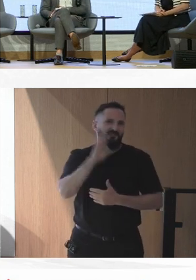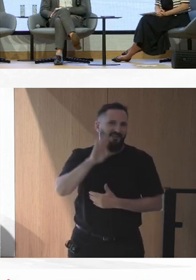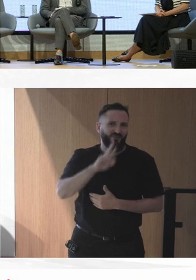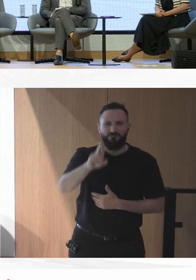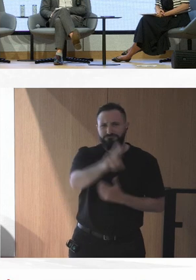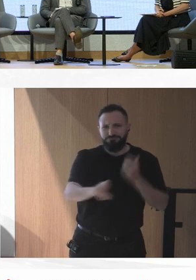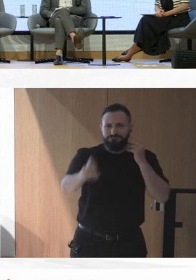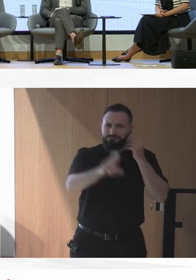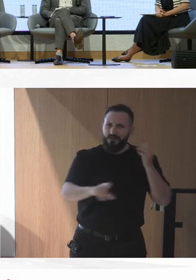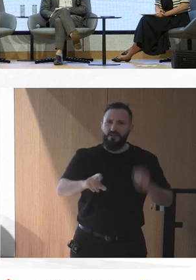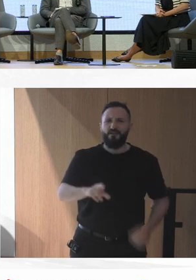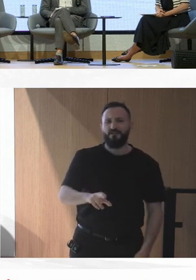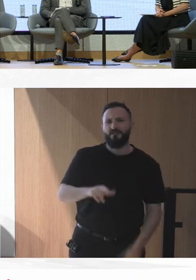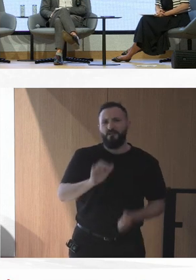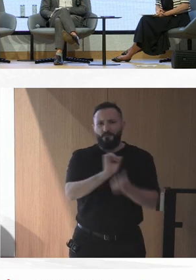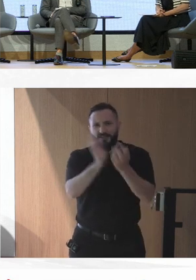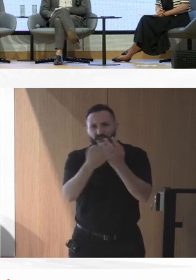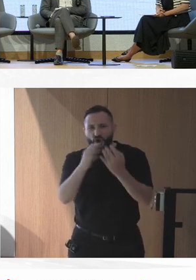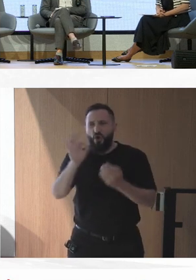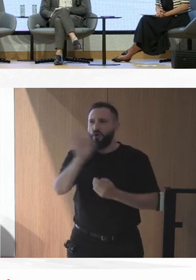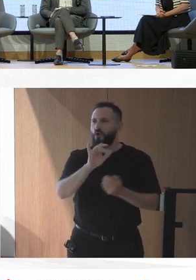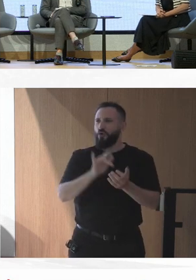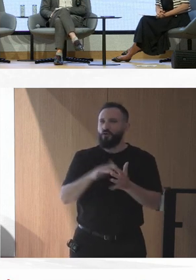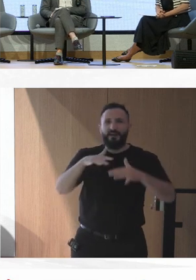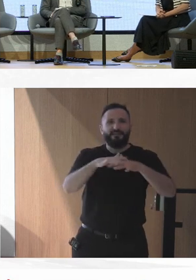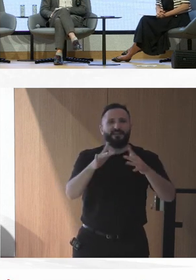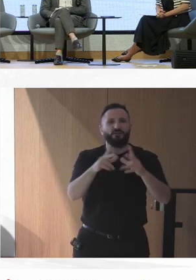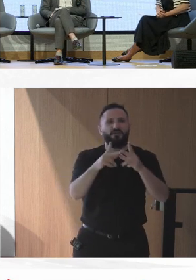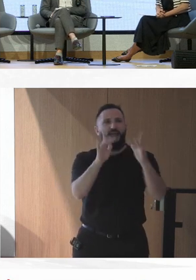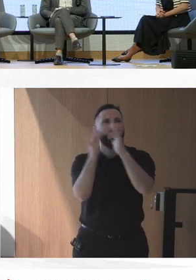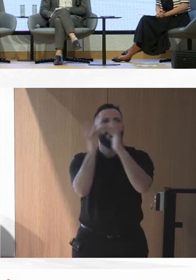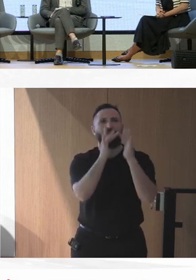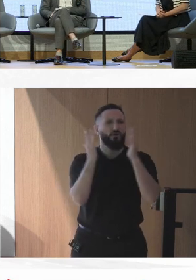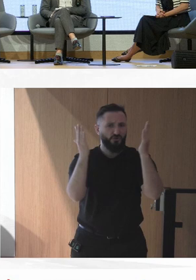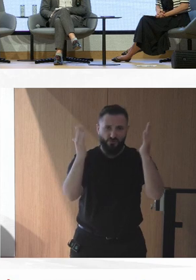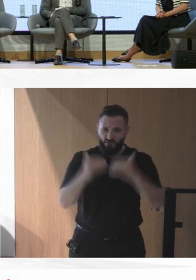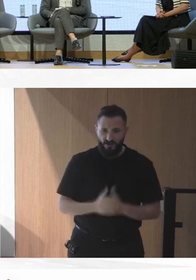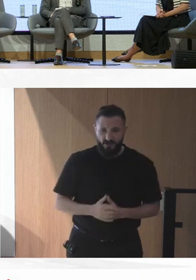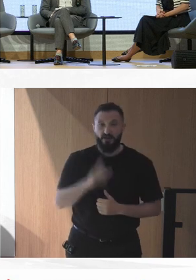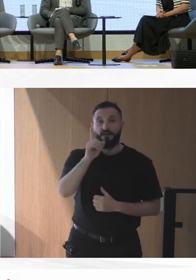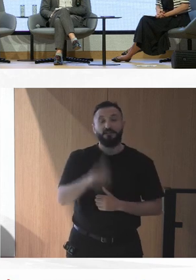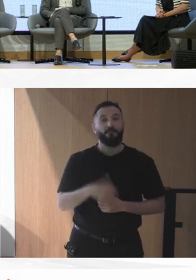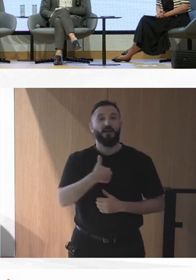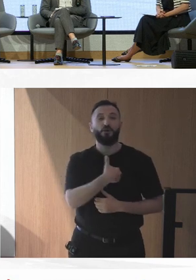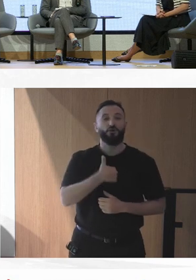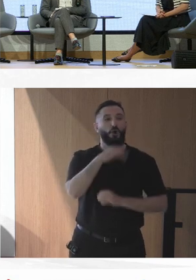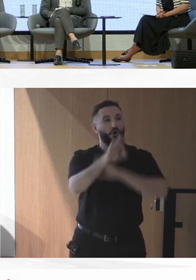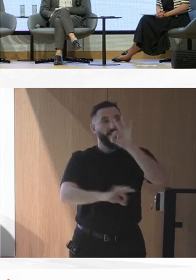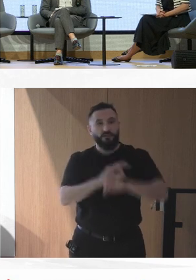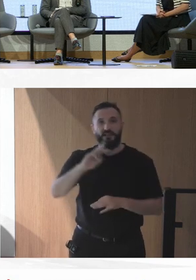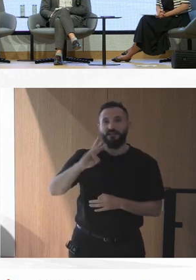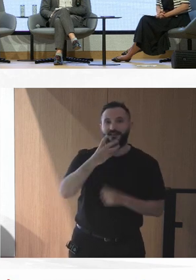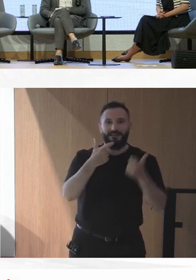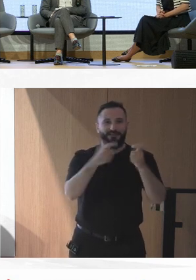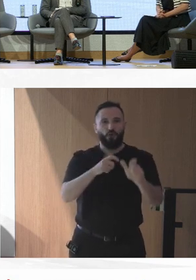en prisión, ¿no? O que no pueden acceder a los beneficios porque no tienen red social. También el papel ahí, ¿no? De las organizaciones, ¿no? Del tercer sector puede ser un